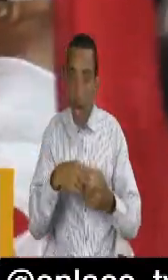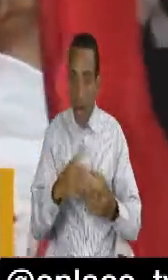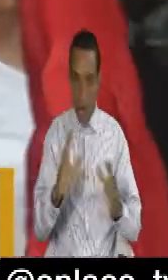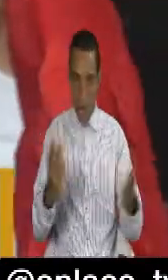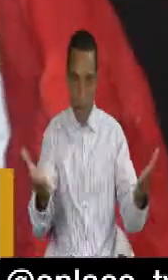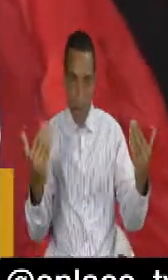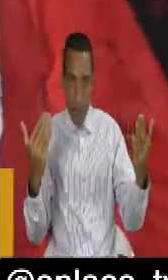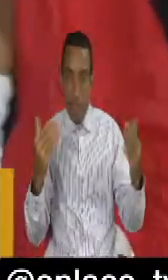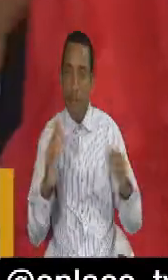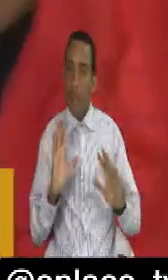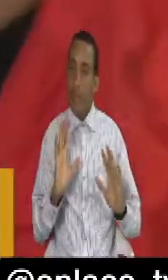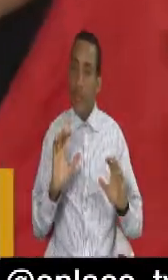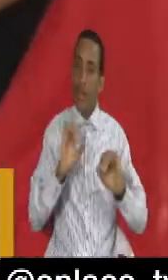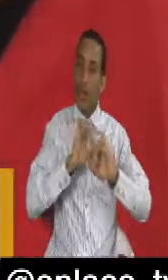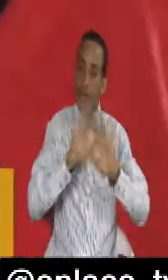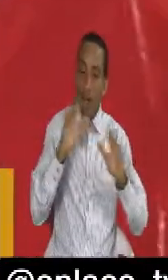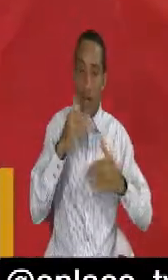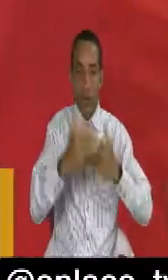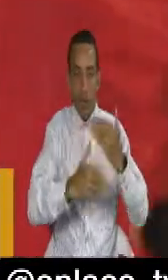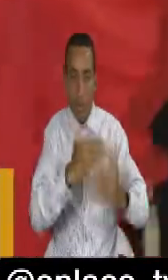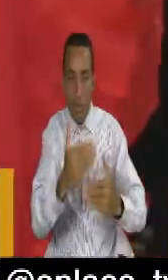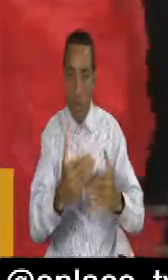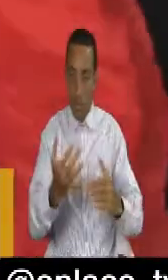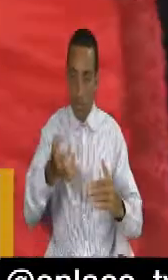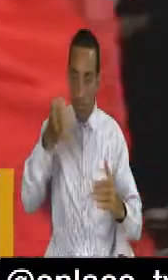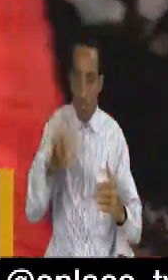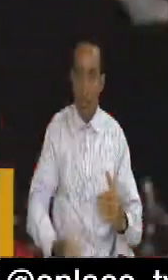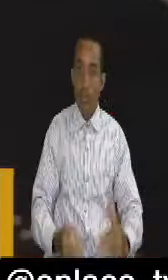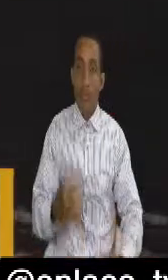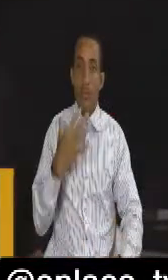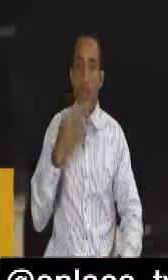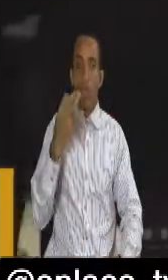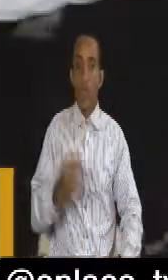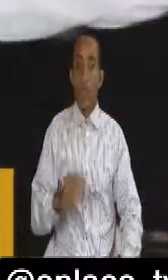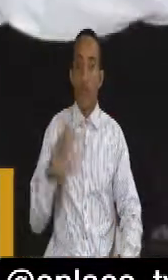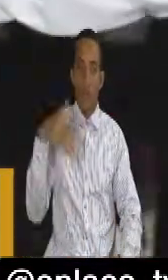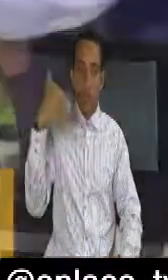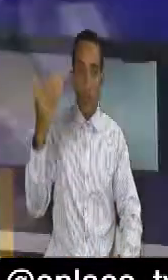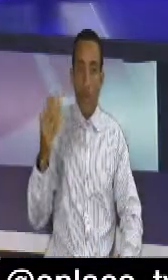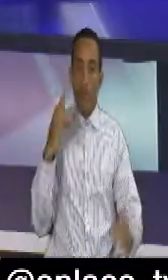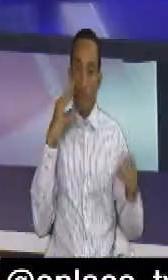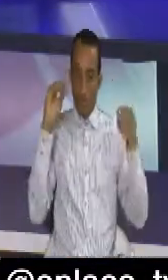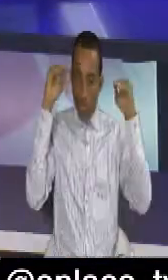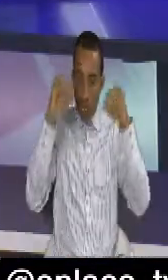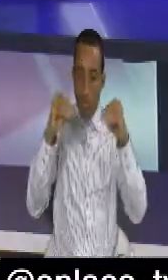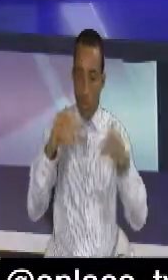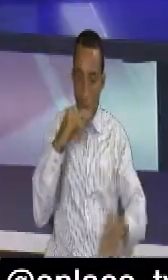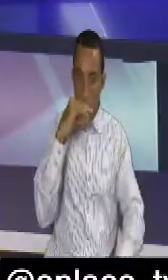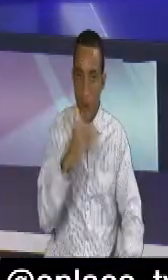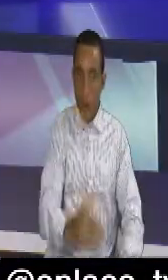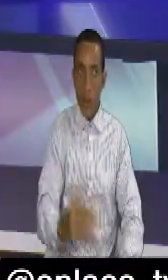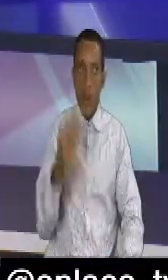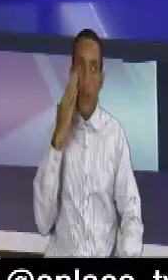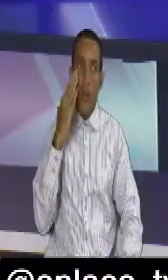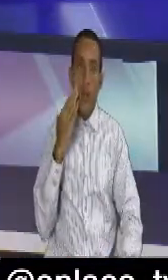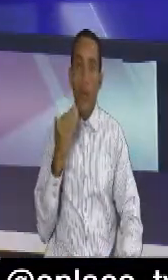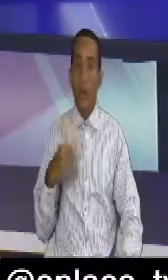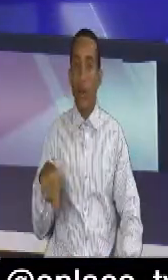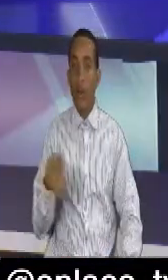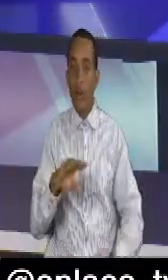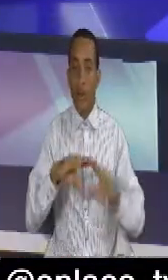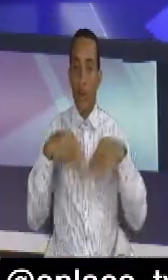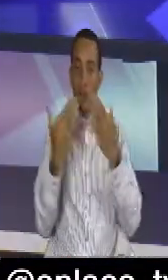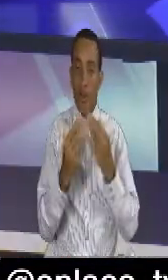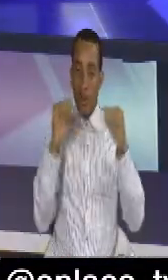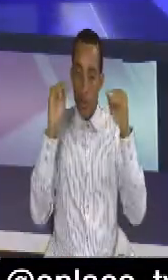la transparencia del proceso de escogencia de quienes serán los próximos instructores de niños, niñas y jóvenes en las escuelas de